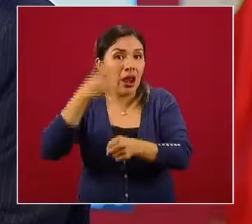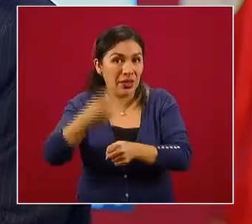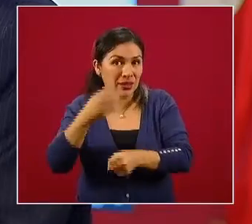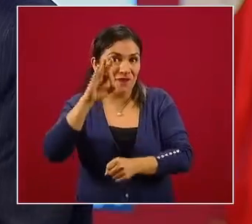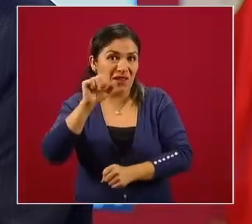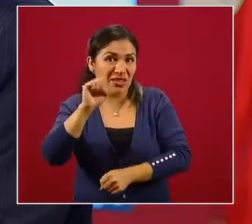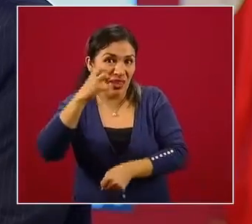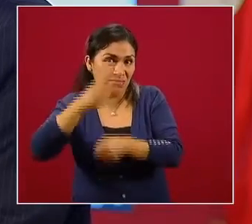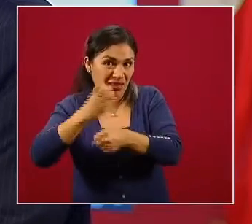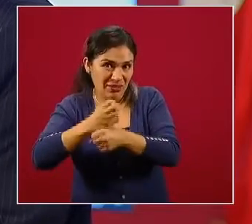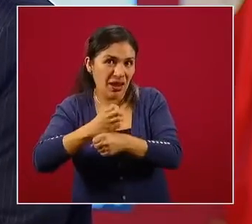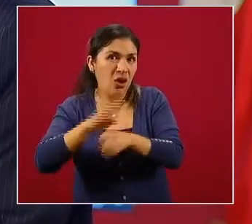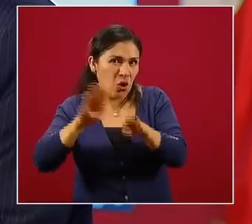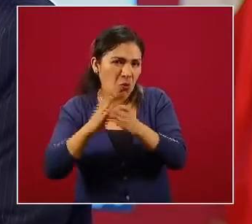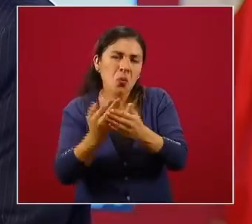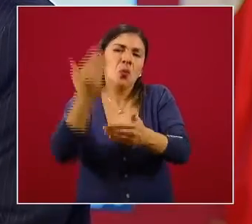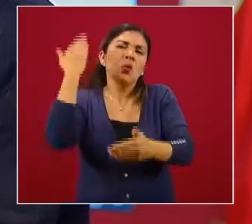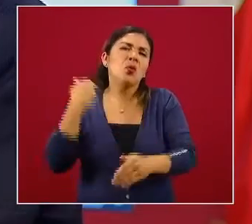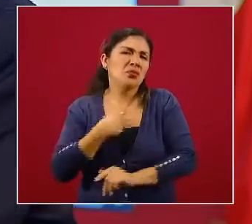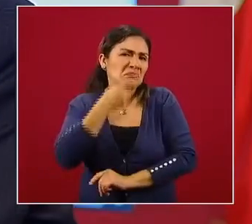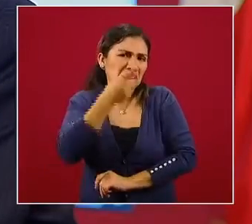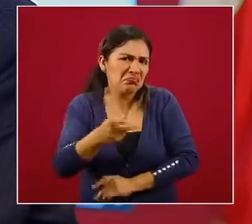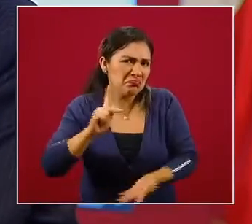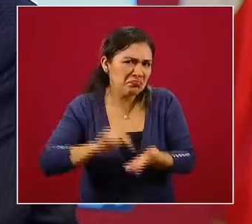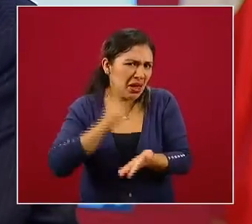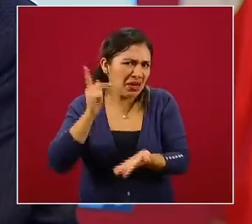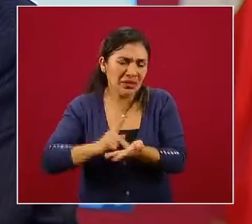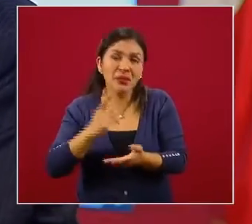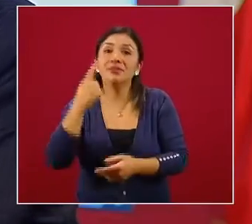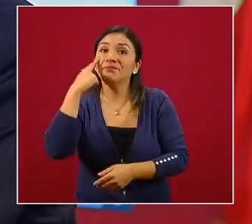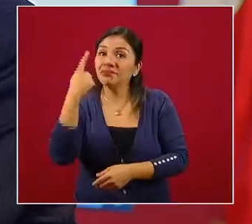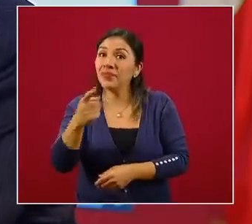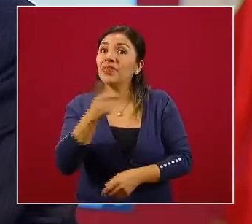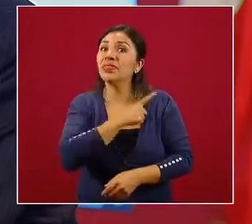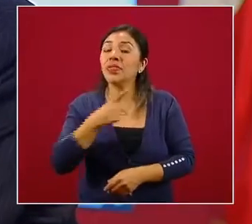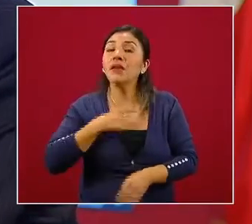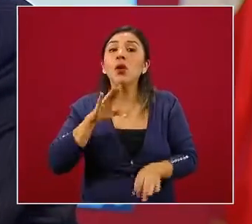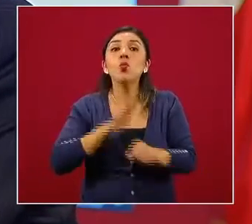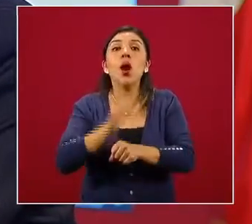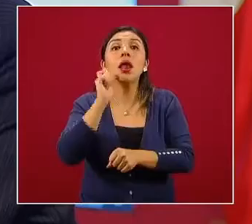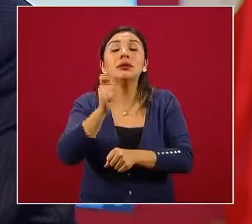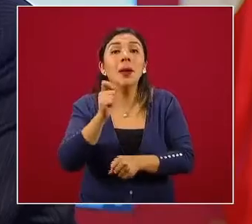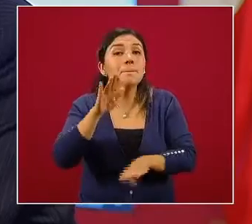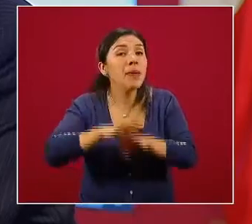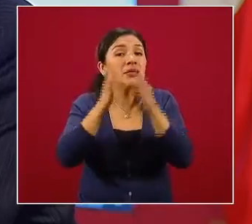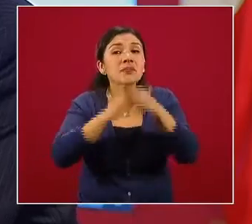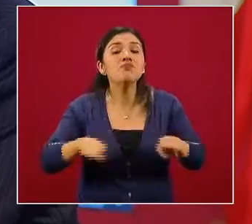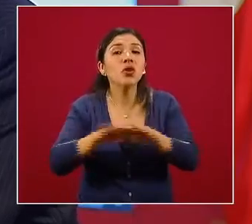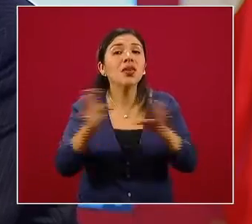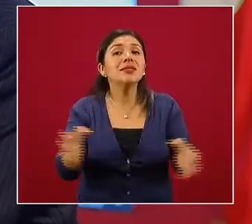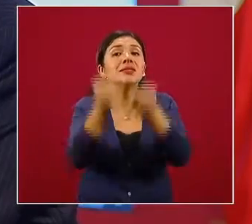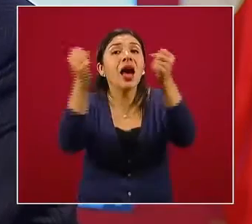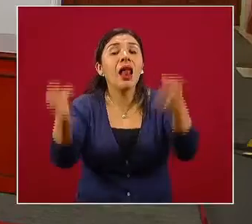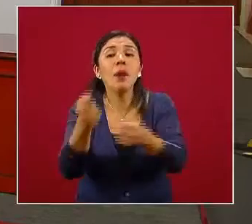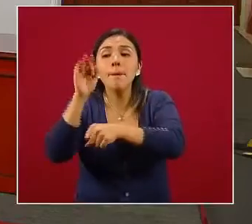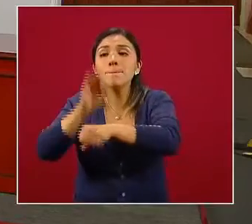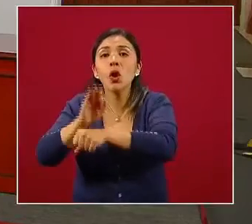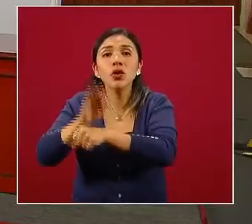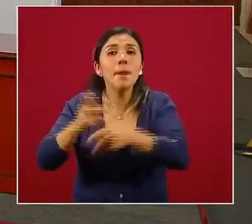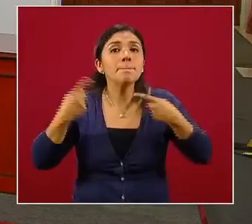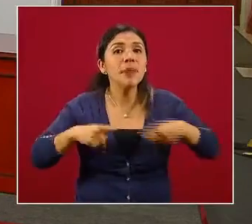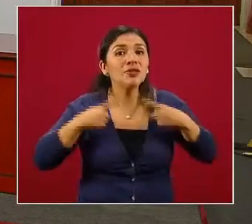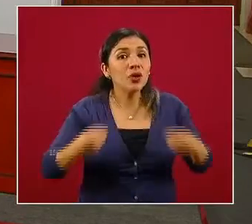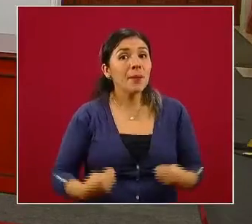3, como lo dijimos hace muchas semanas. No perdamos de vista que la meta es salvar vidas, proteger a